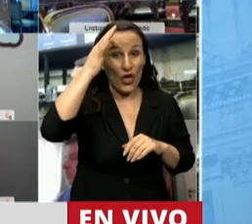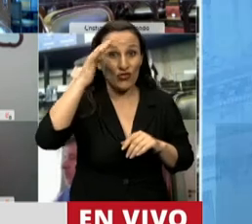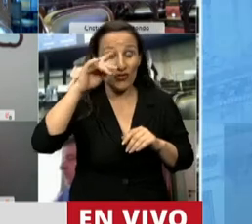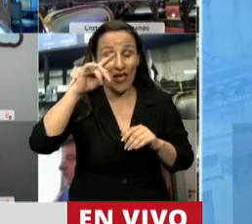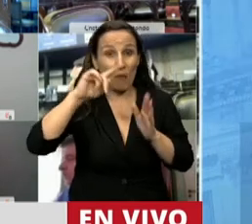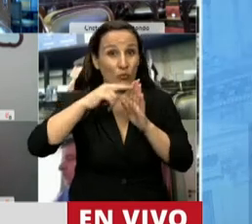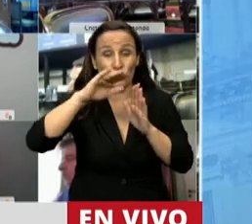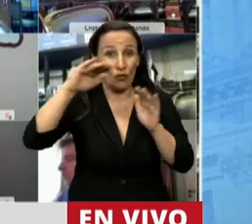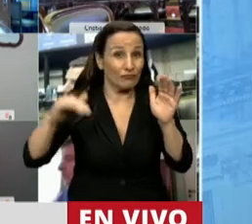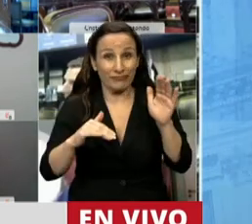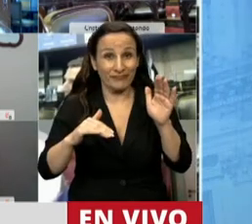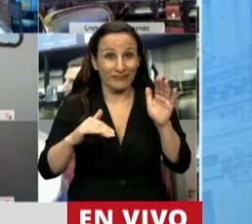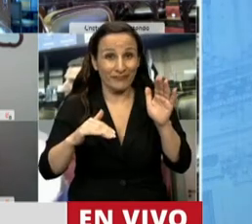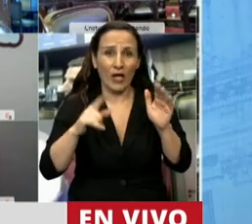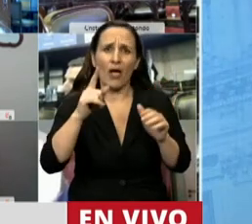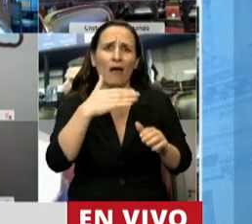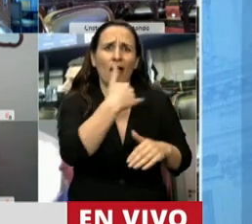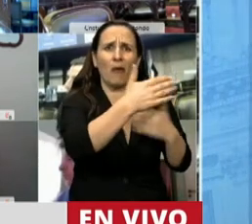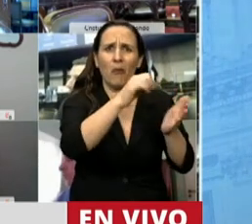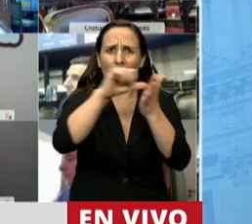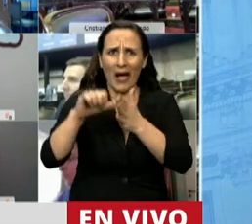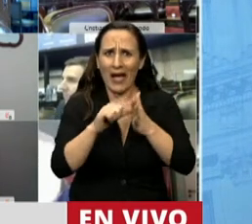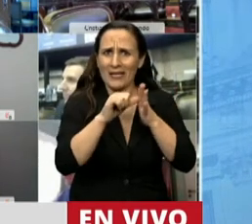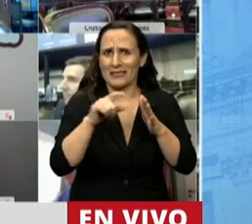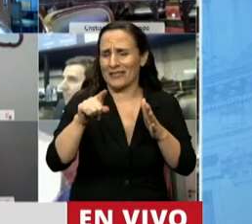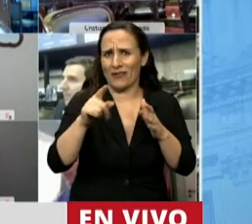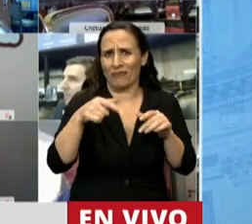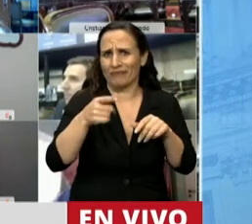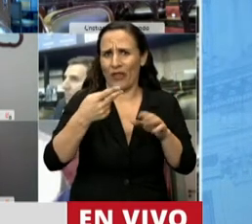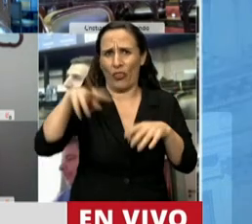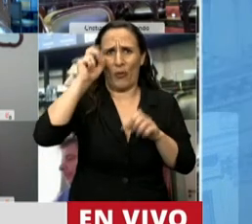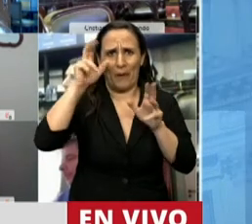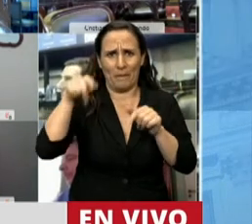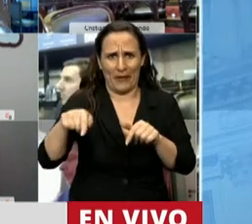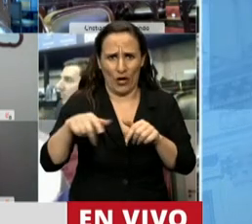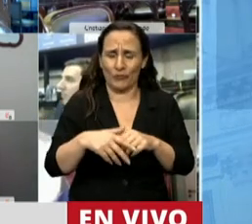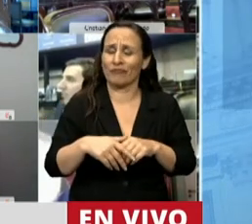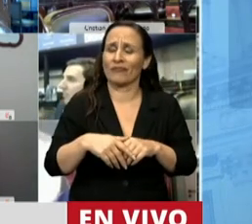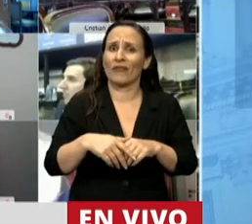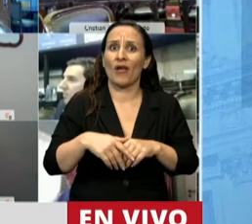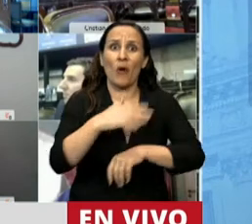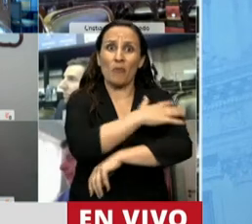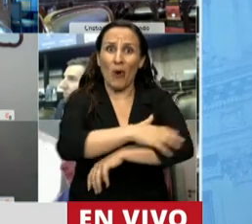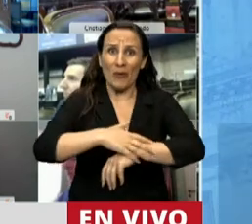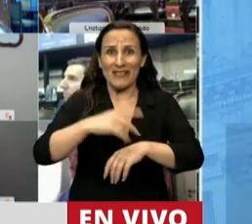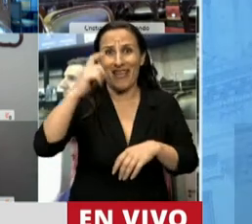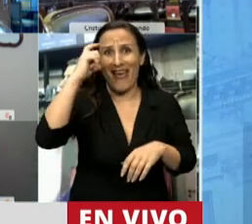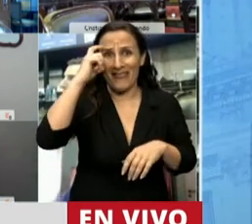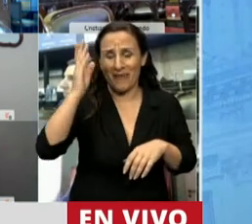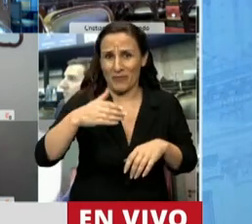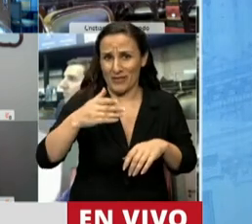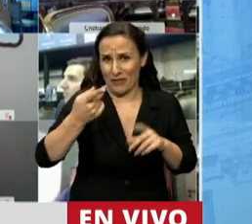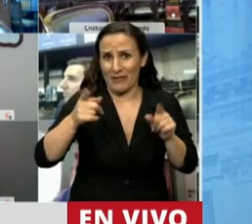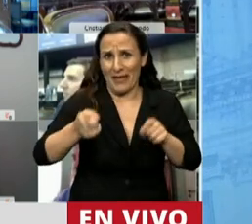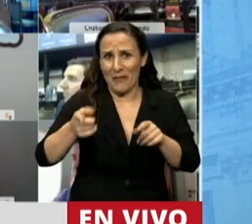que el resto de los países vecinos y está aumentando su pobreza en 10 puntos porcentuales prácticamente el doble también